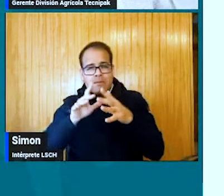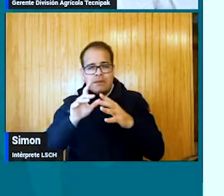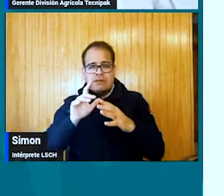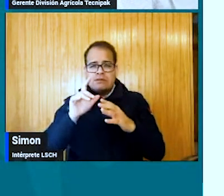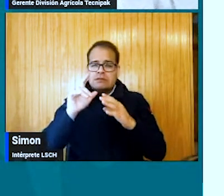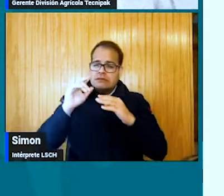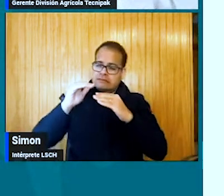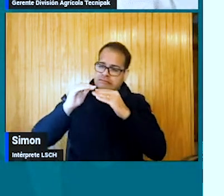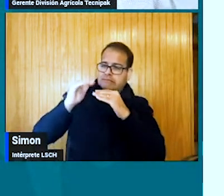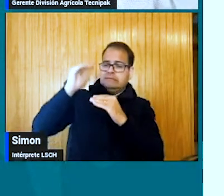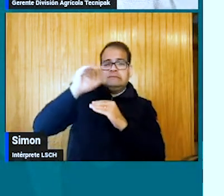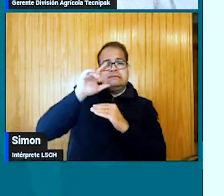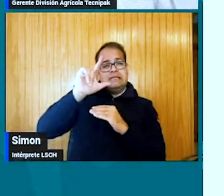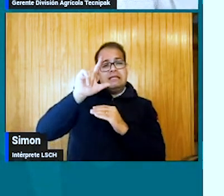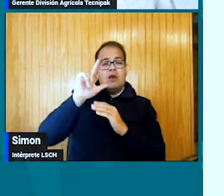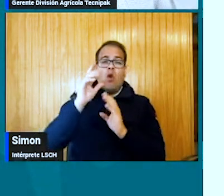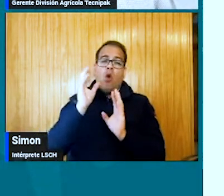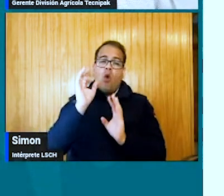metros.